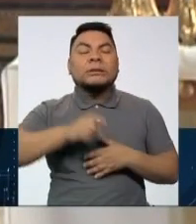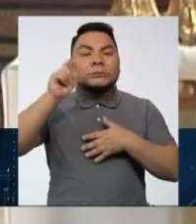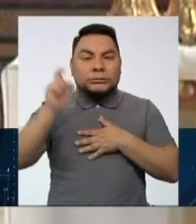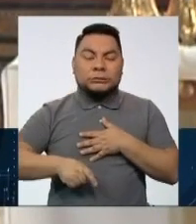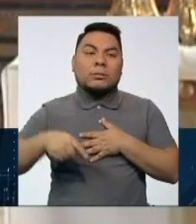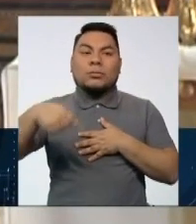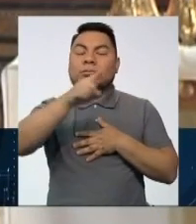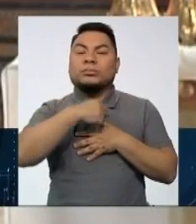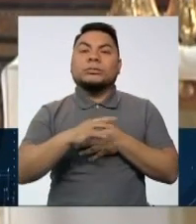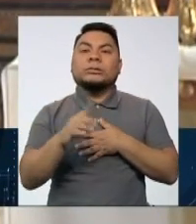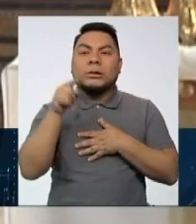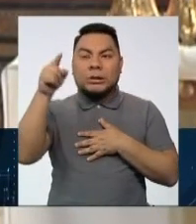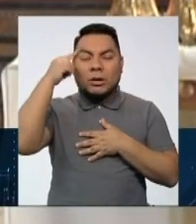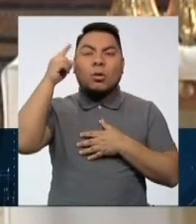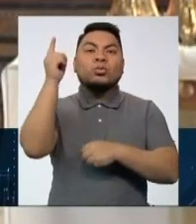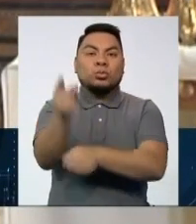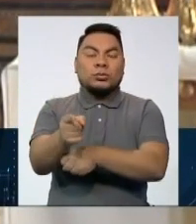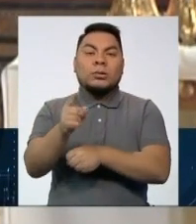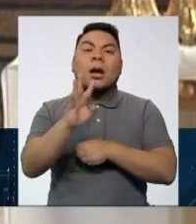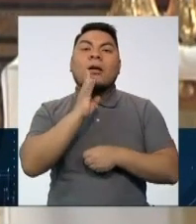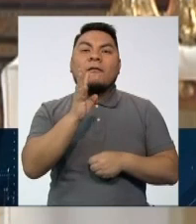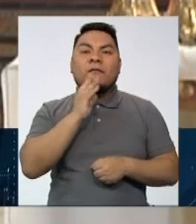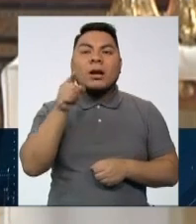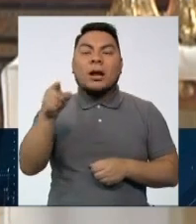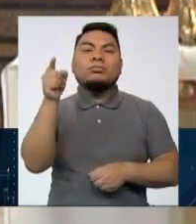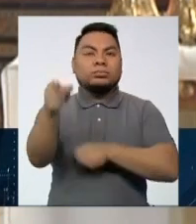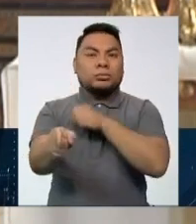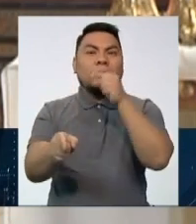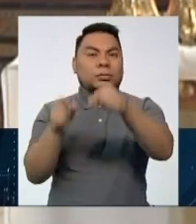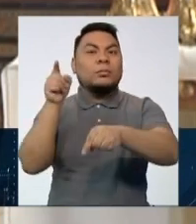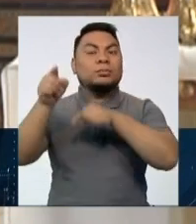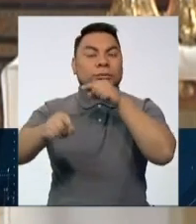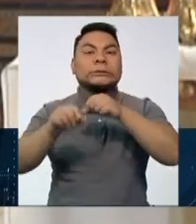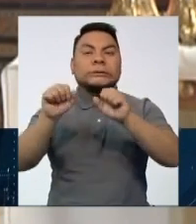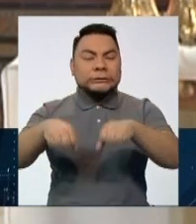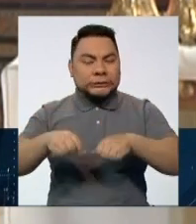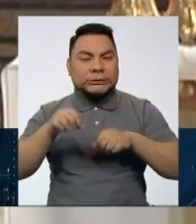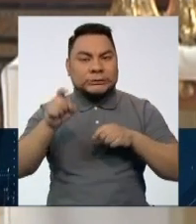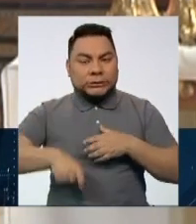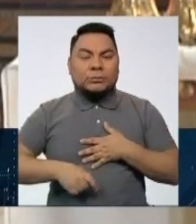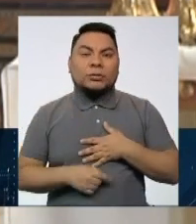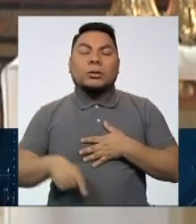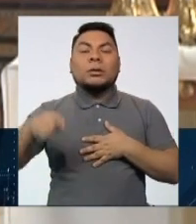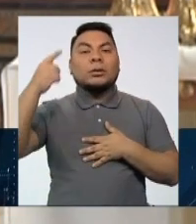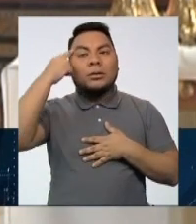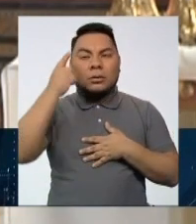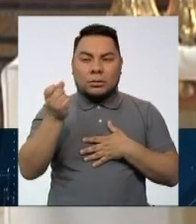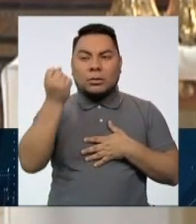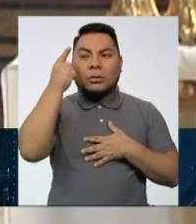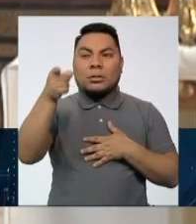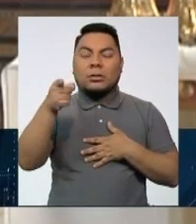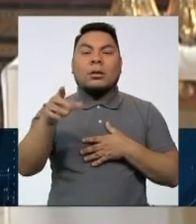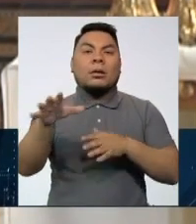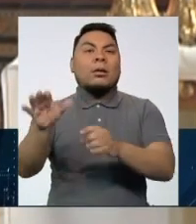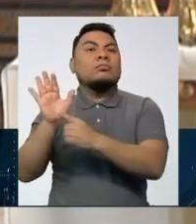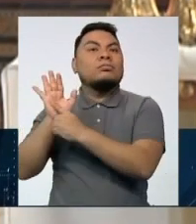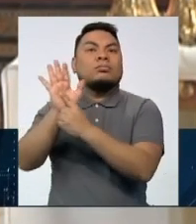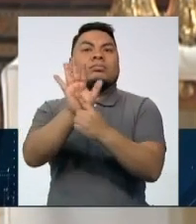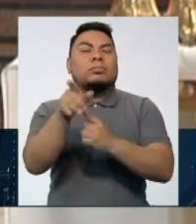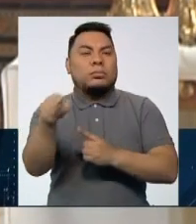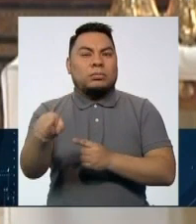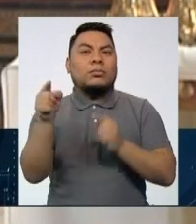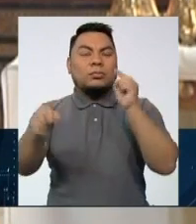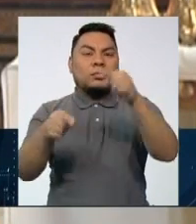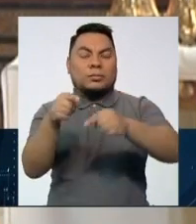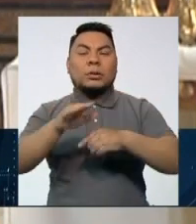de ella, denunciar sus males, comprenderla para poder mostrar la voluntad de